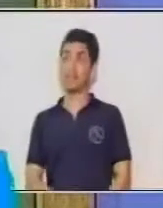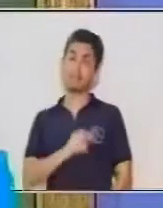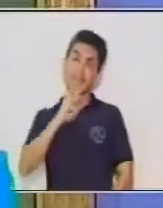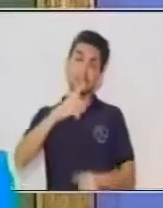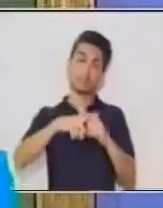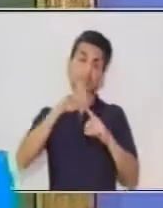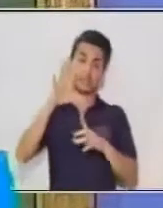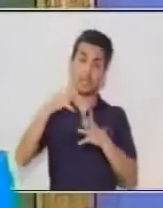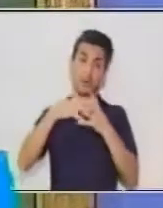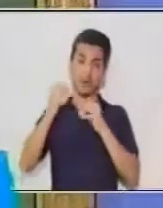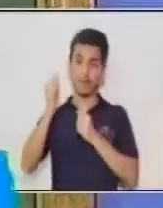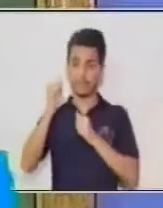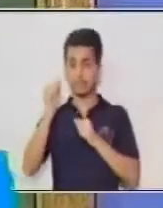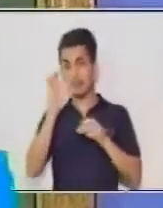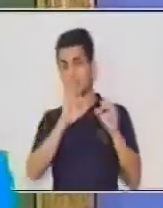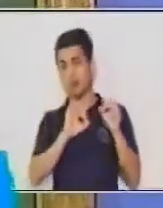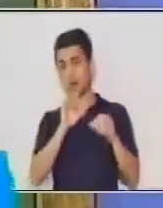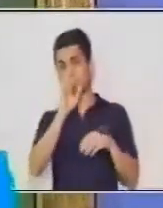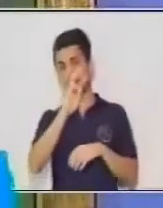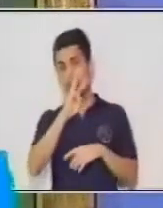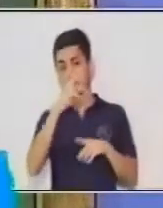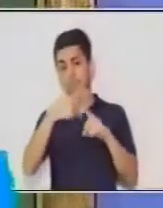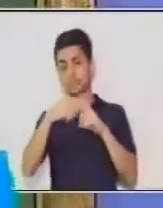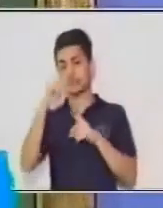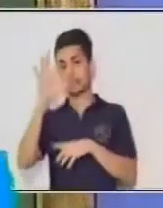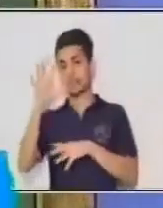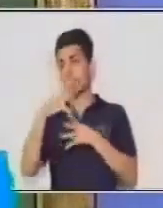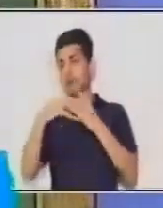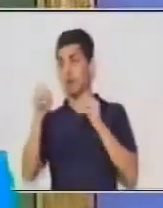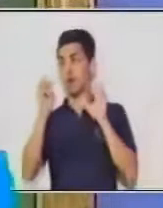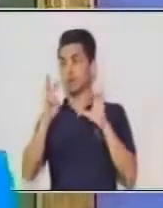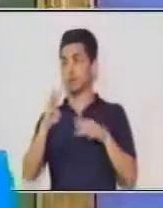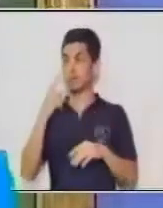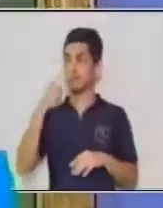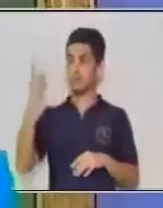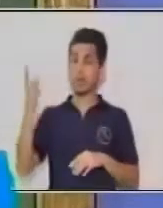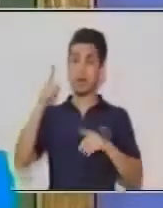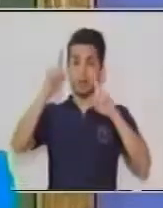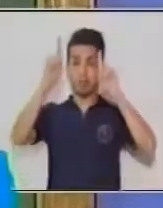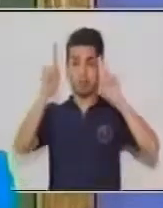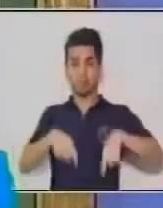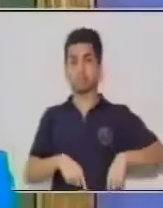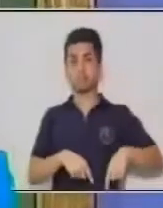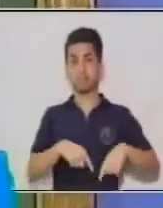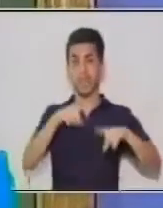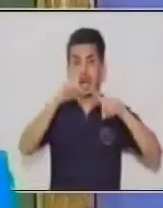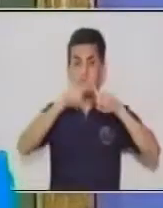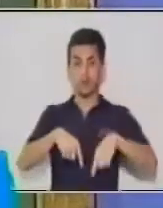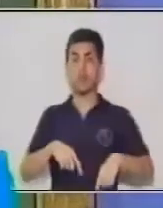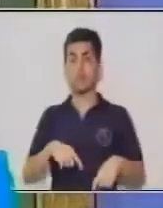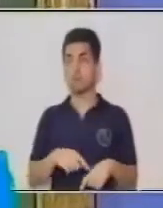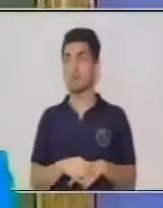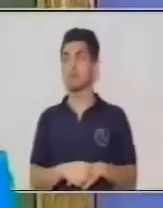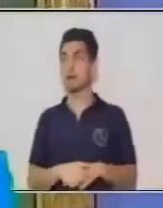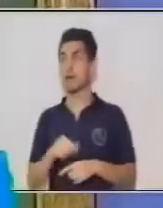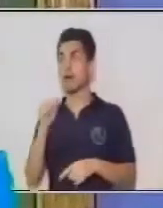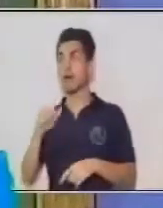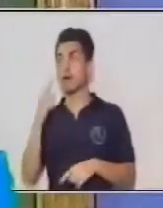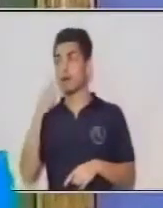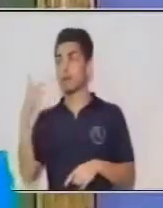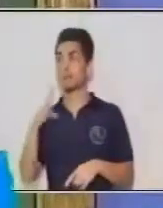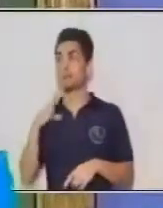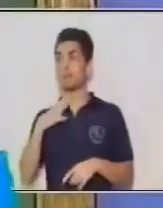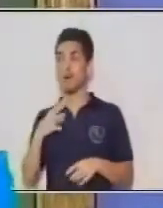que hay términos semejantes o binomios semejantes. Estos dos se van a anular y nos va a quedar entonces la función.